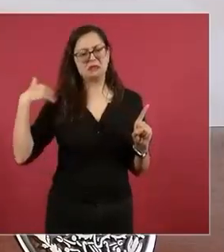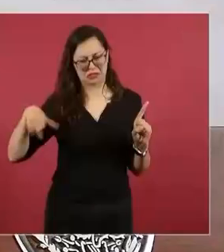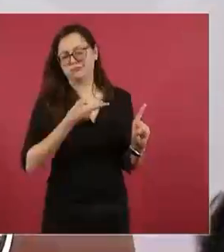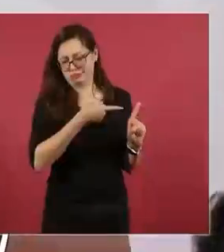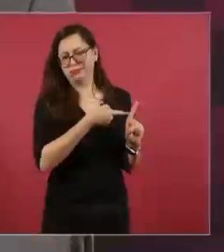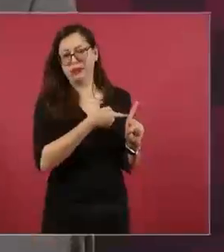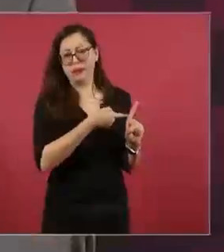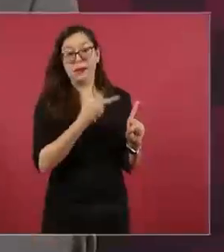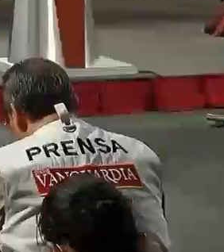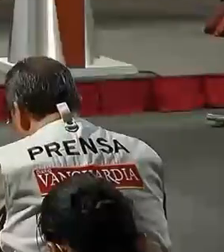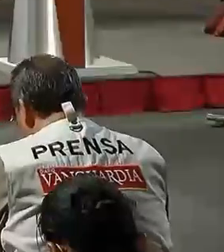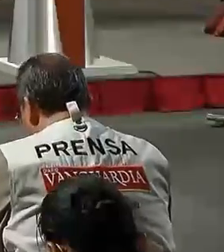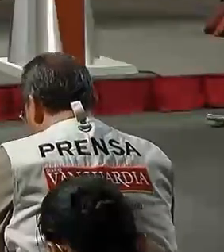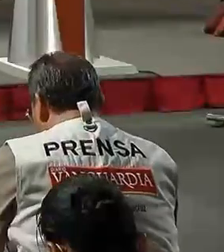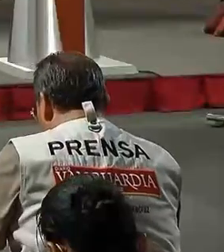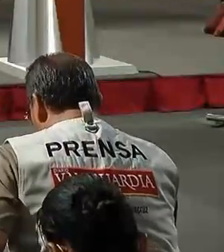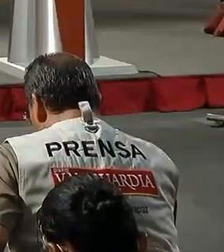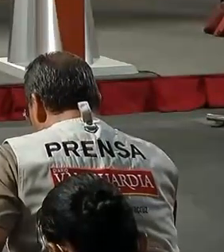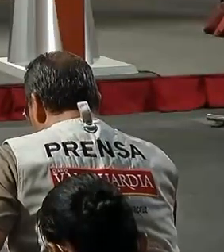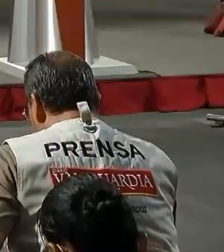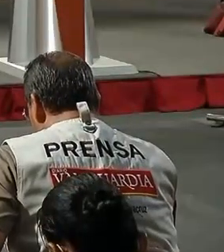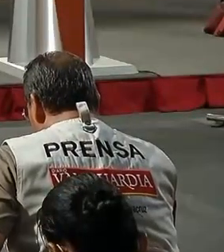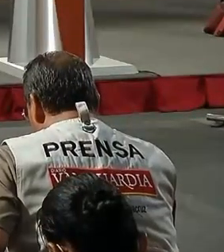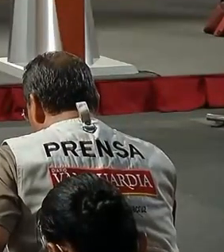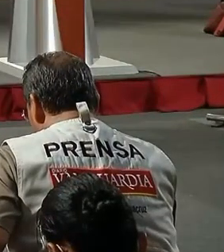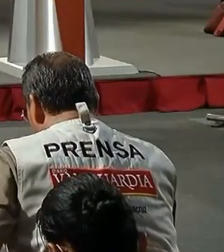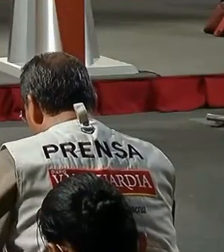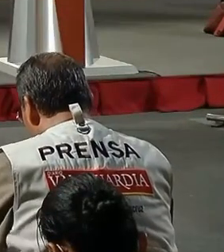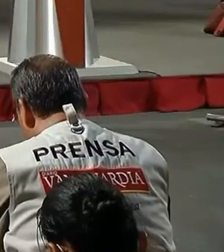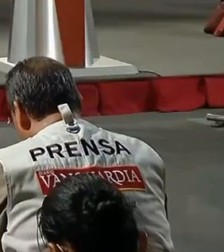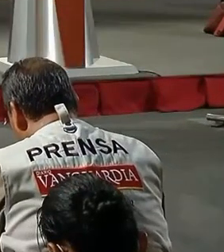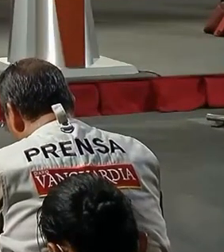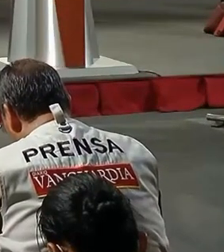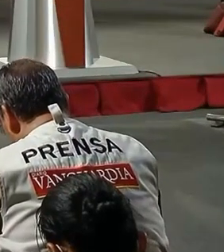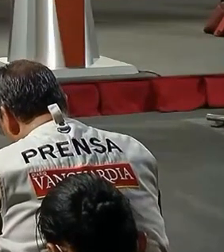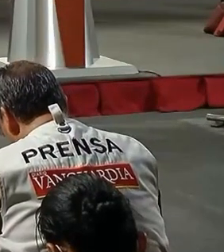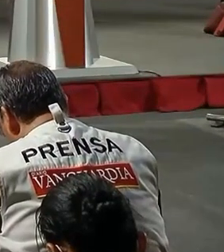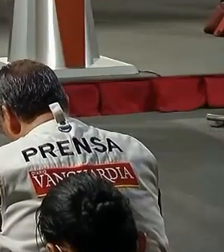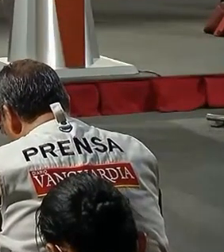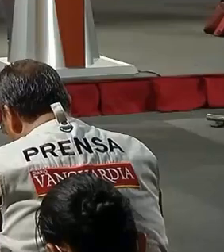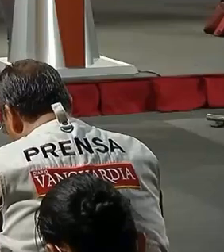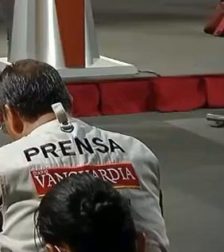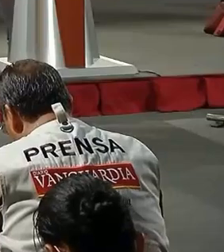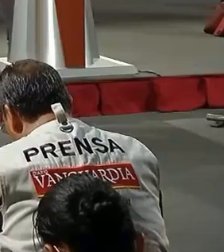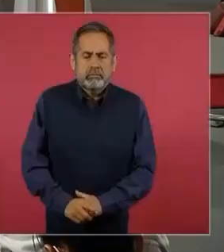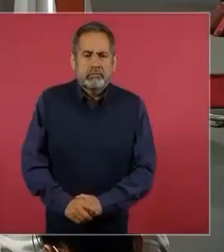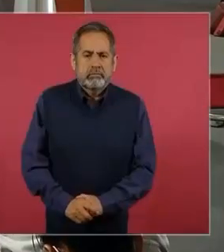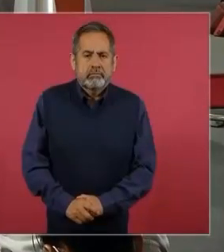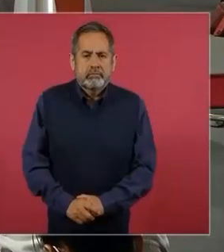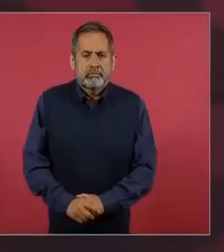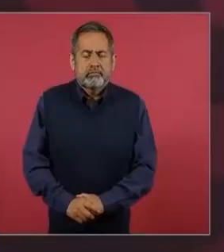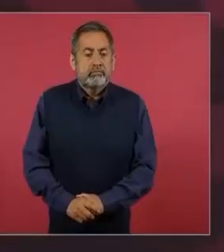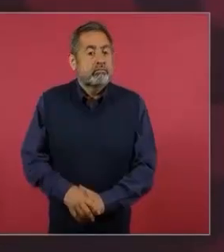el régimen, había sabido mantener sus bienes y los había acrecentado, pero que además tenía